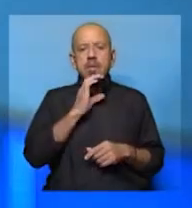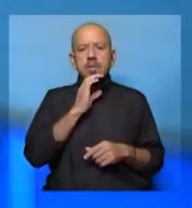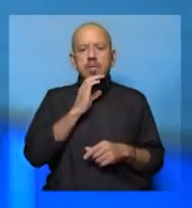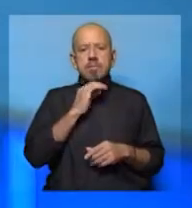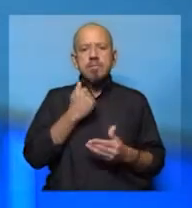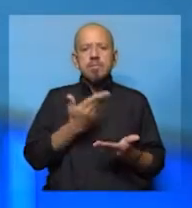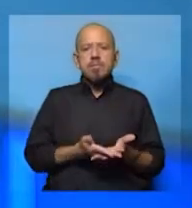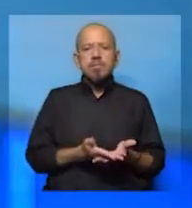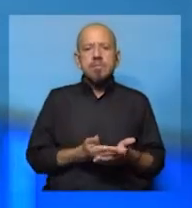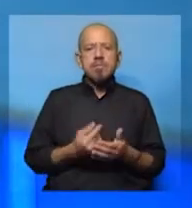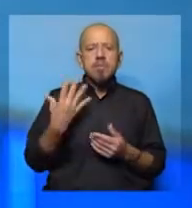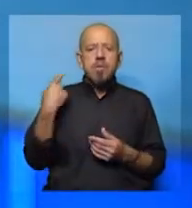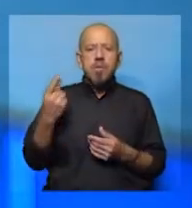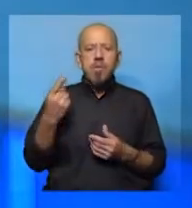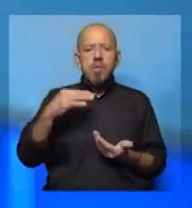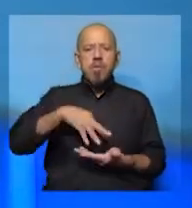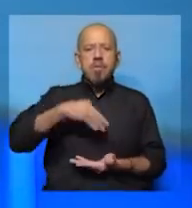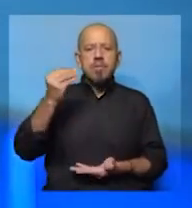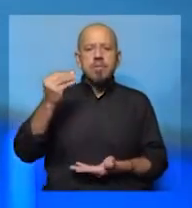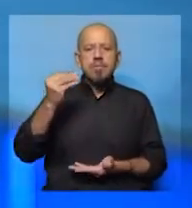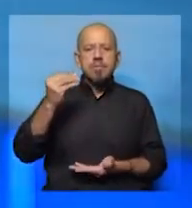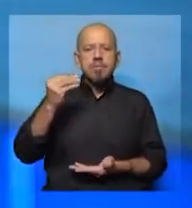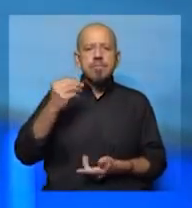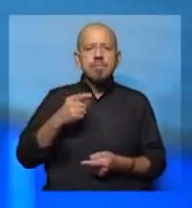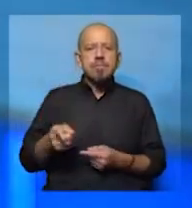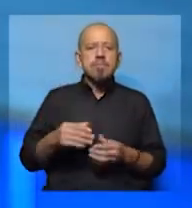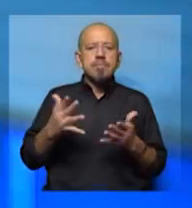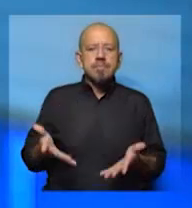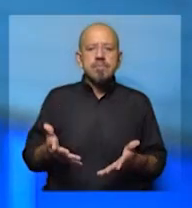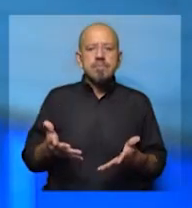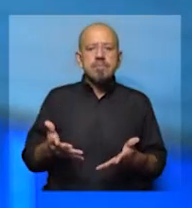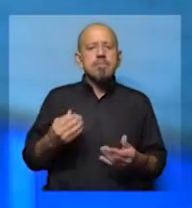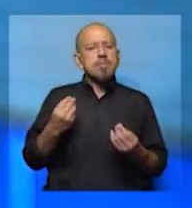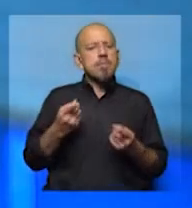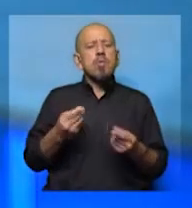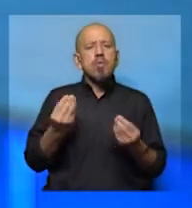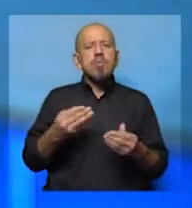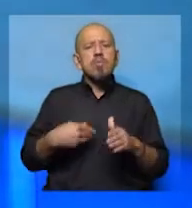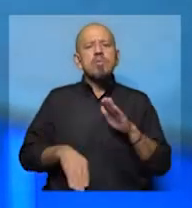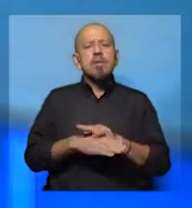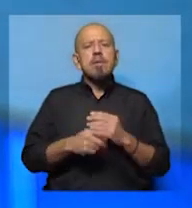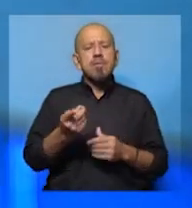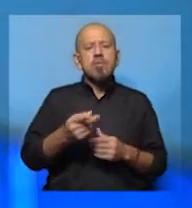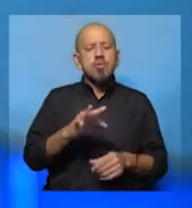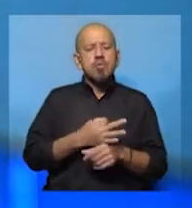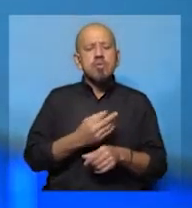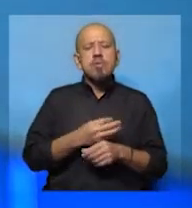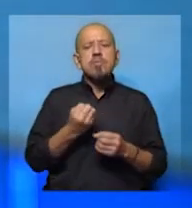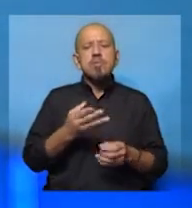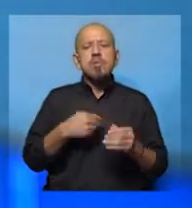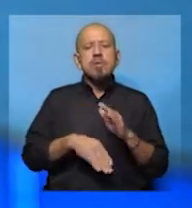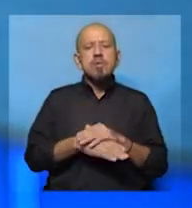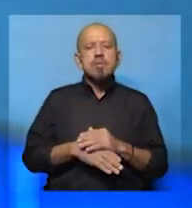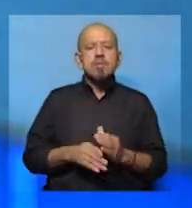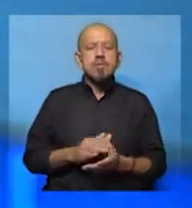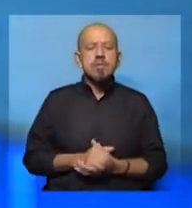propusieron ser la directora de antel le recriminaba que te dejaba digamos Ahí está eh